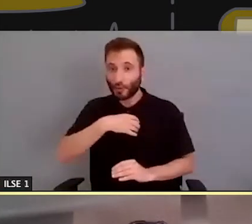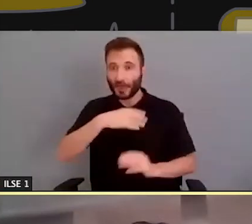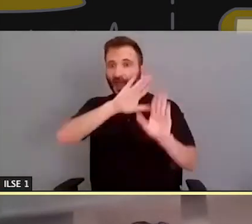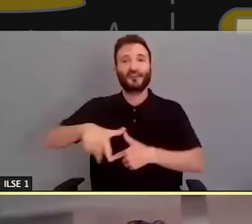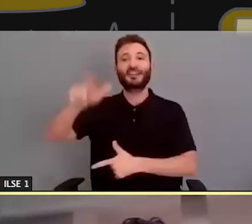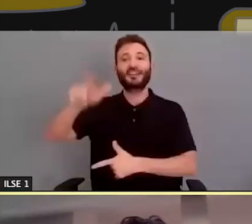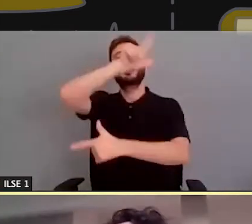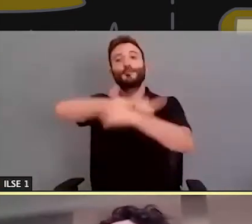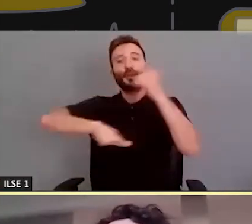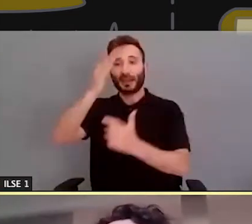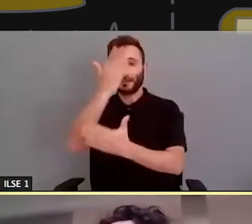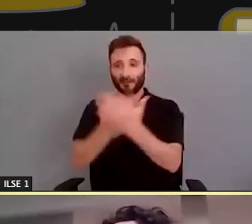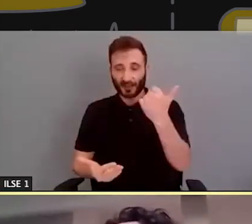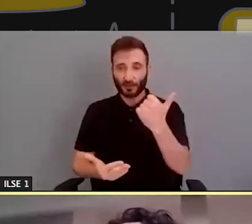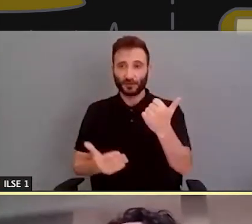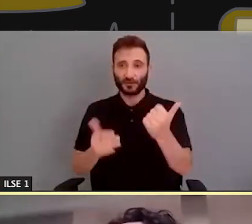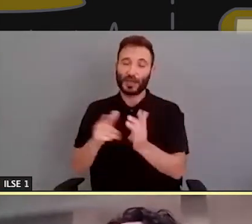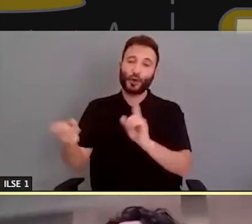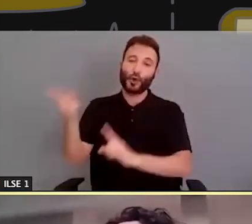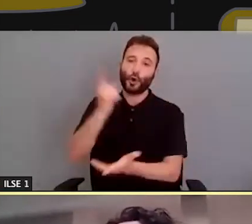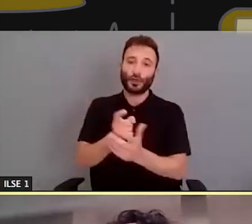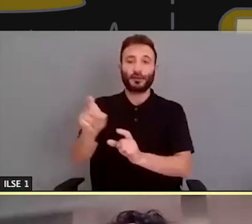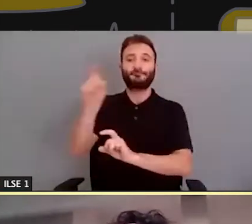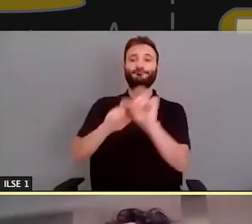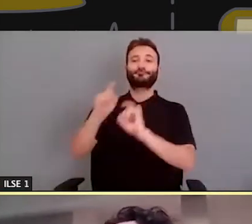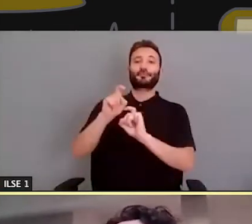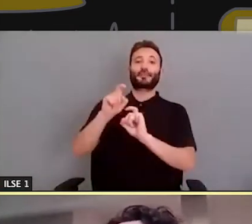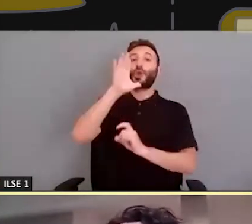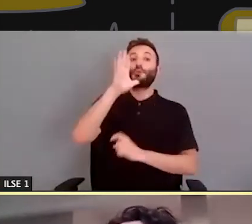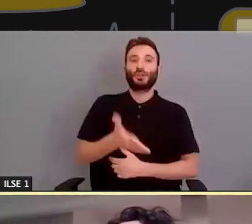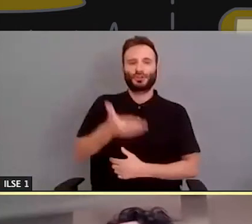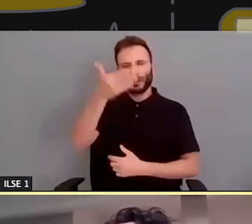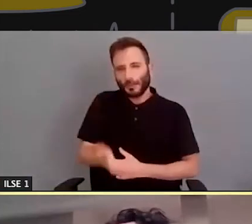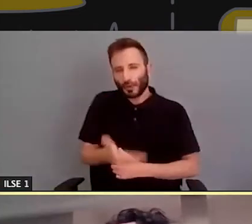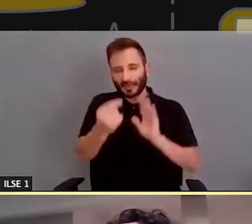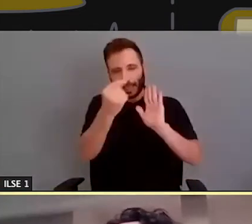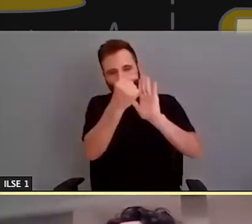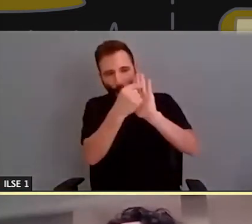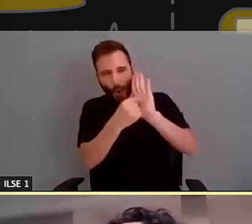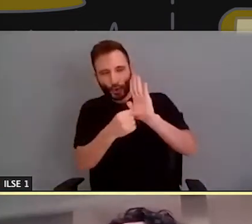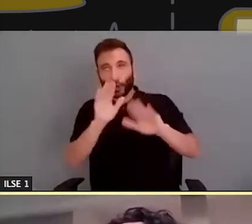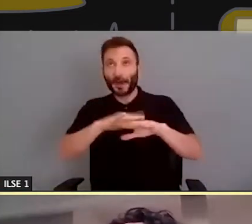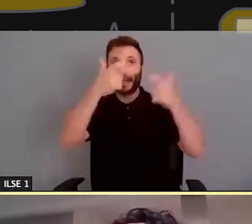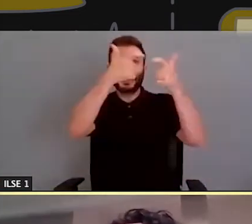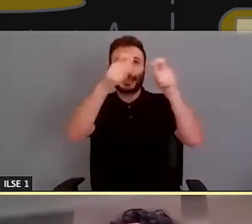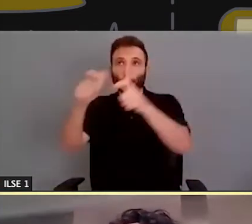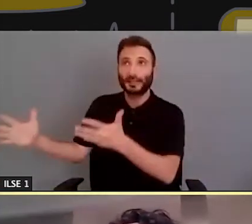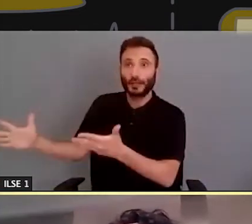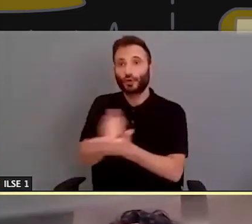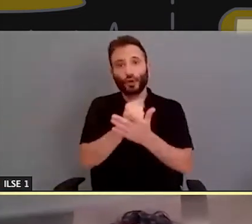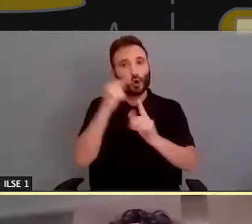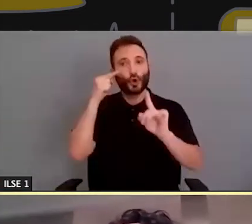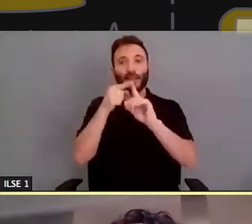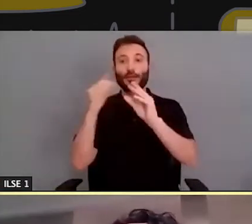volvemos al punto de salida, ¿no? Entonces era importante tener criterios para todos los subsectores que fueran homogéneos,